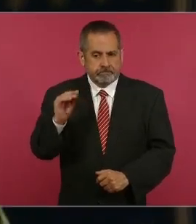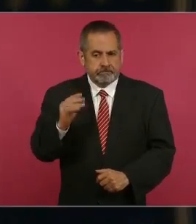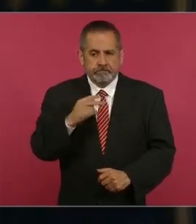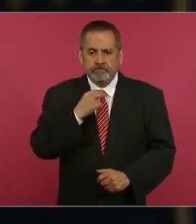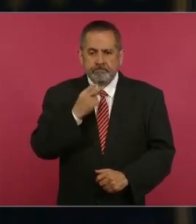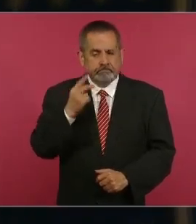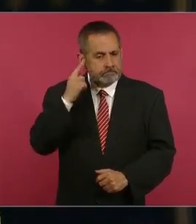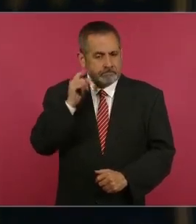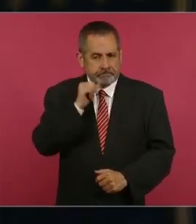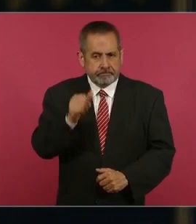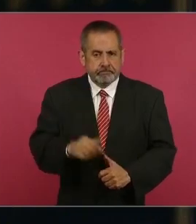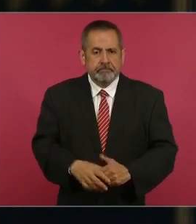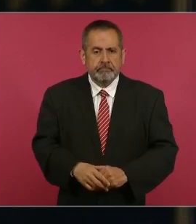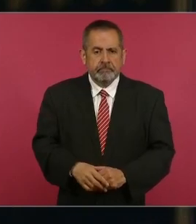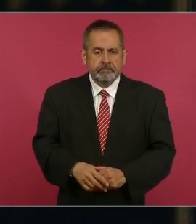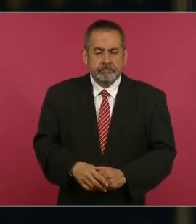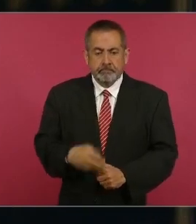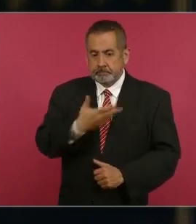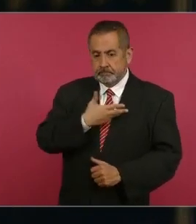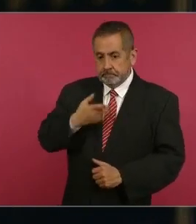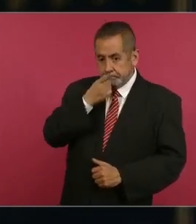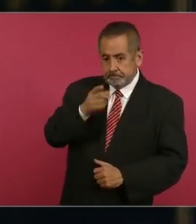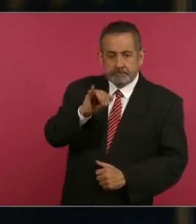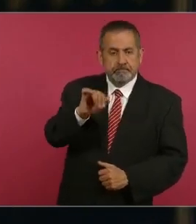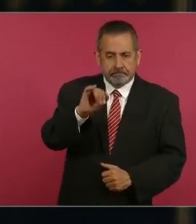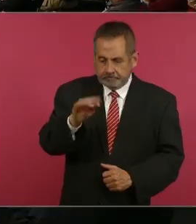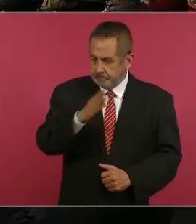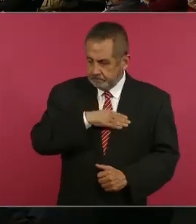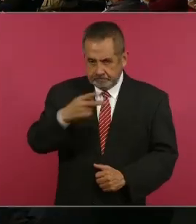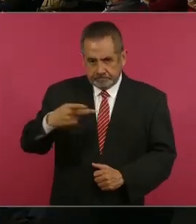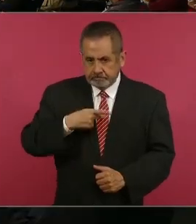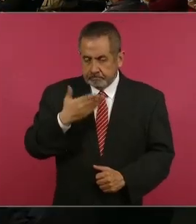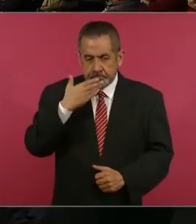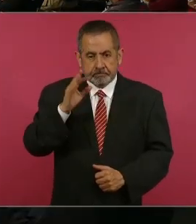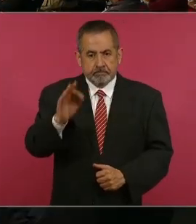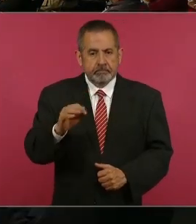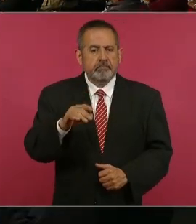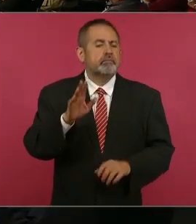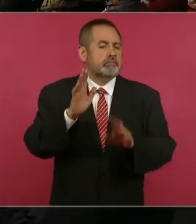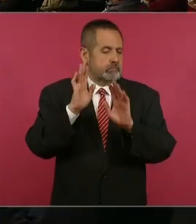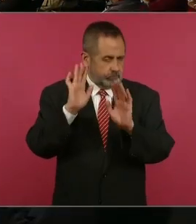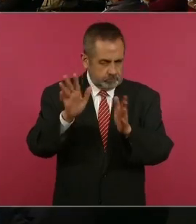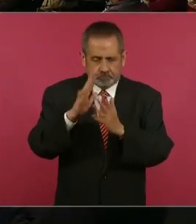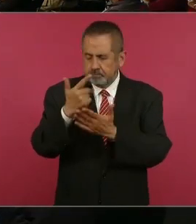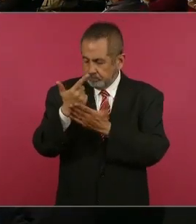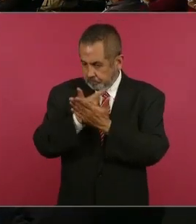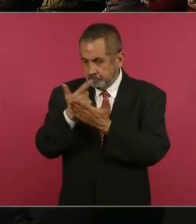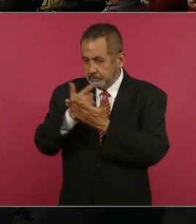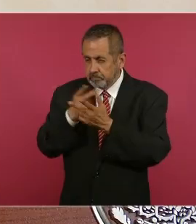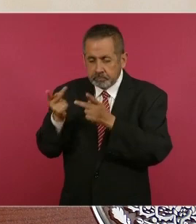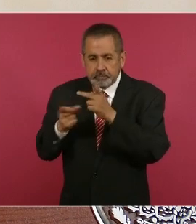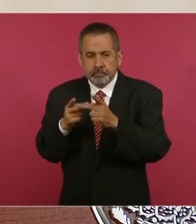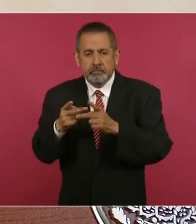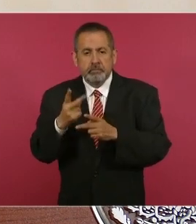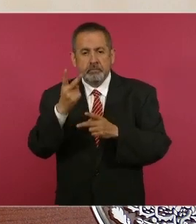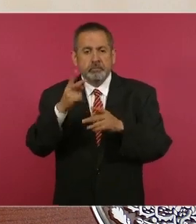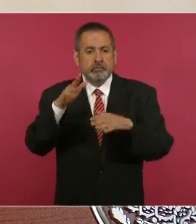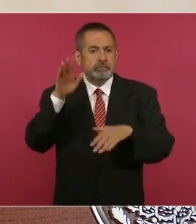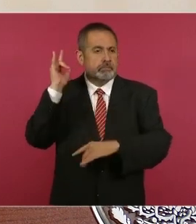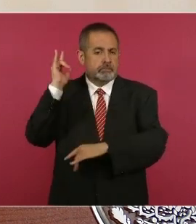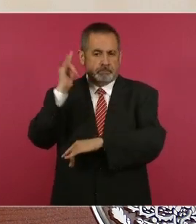está en condiciones el aeropuerto? Sí, sí, qué bueno que me preguntas de eso. Se hizo una revisión a las dos